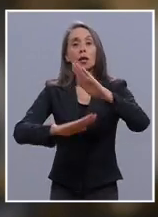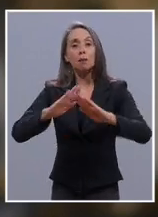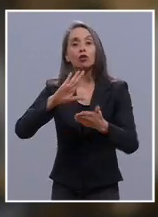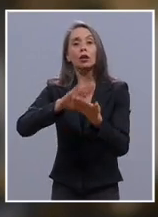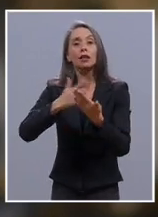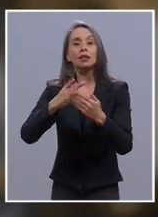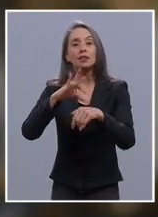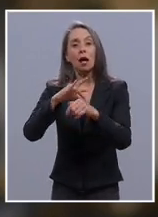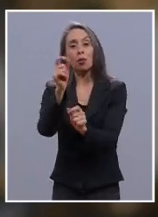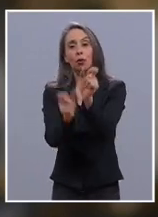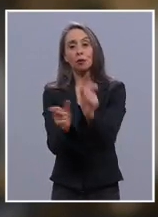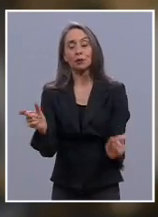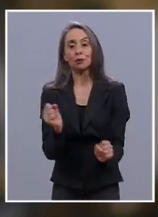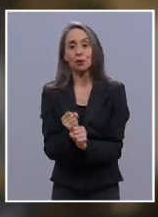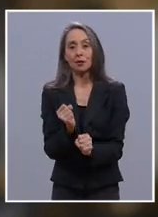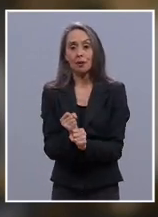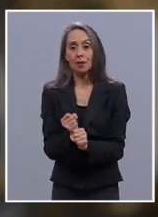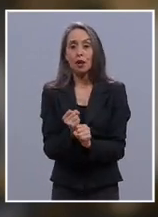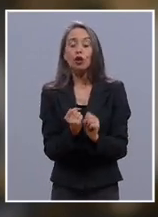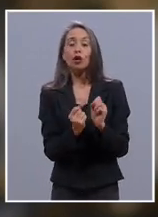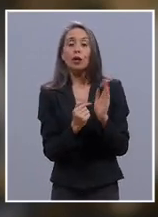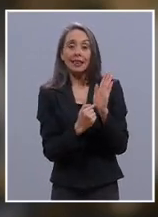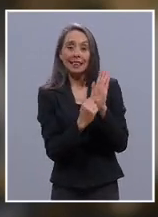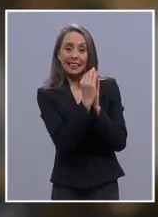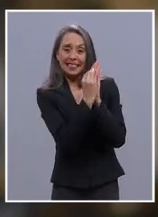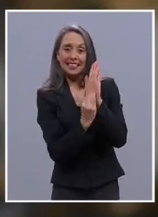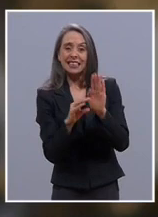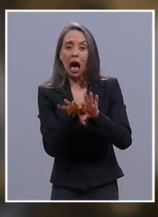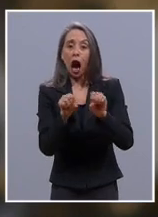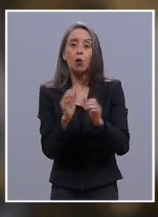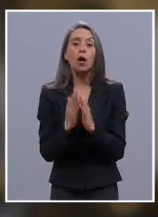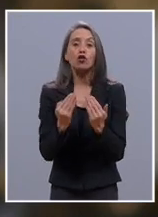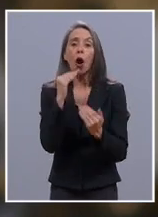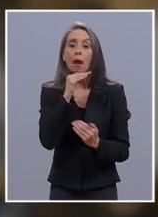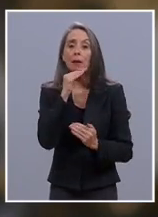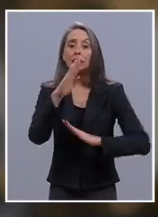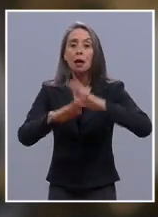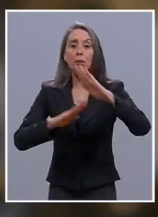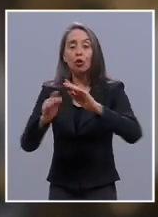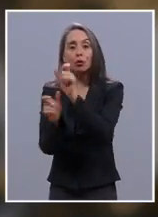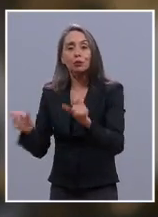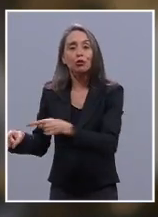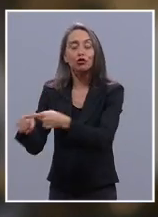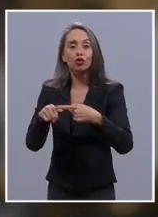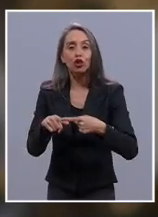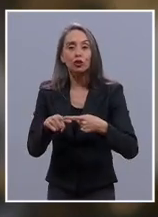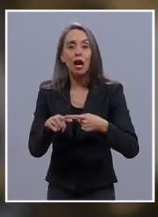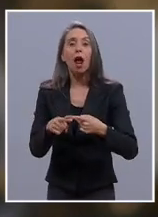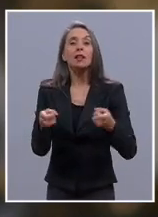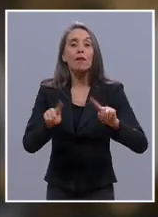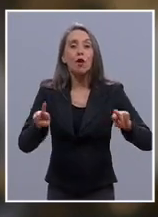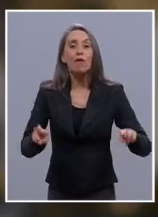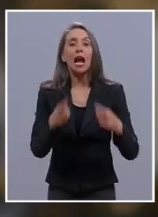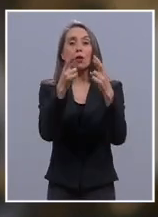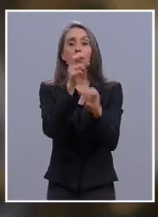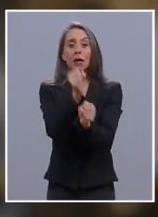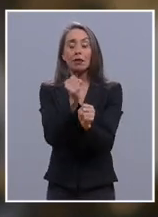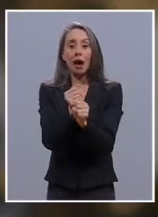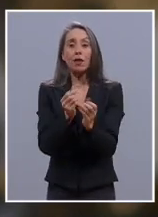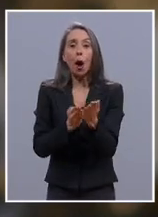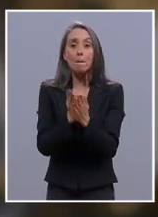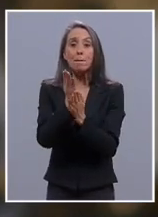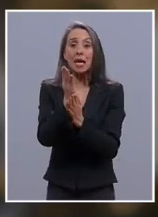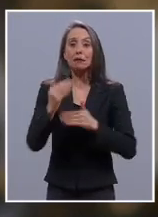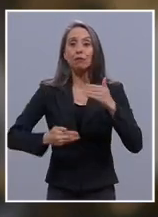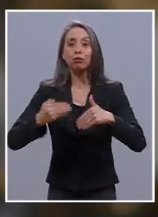salud de los trabajadores este acuerdo de emergencia para la protección social y la recuperación del empleo que pondremos en